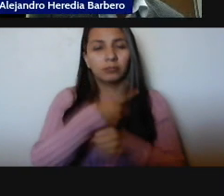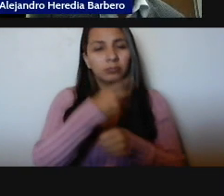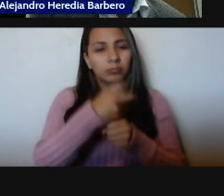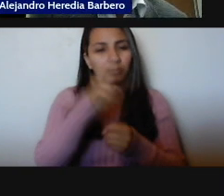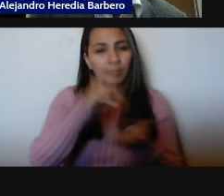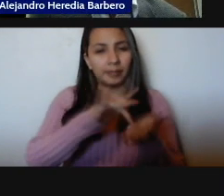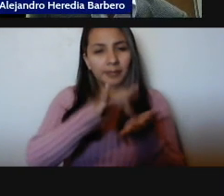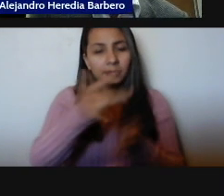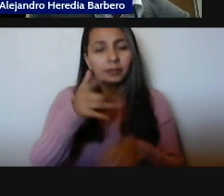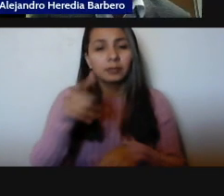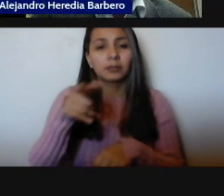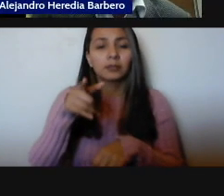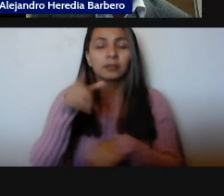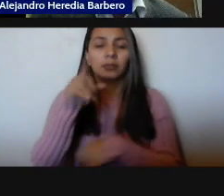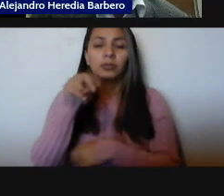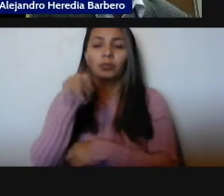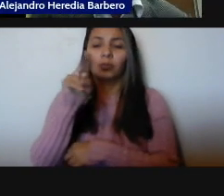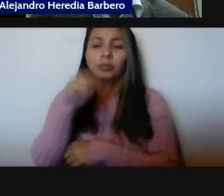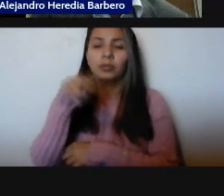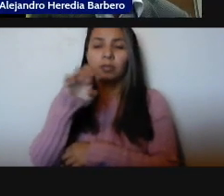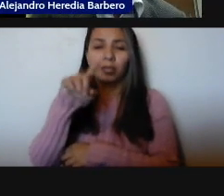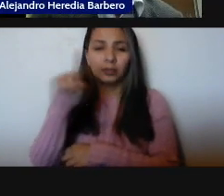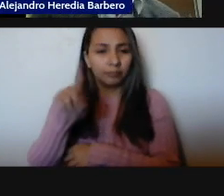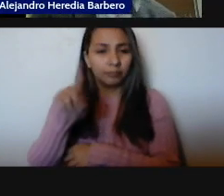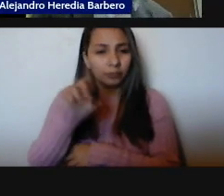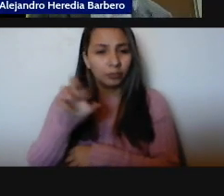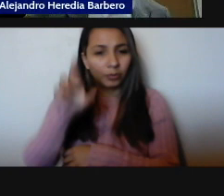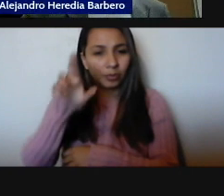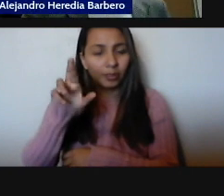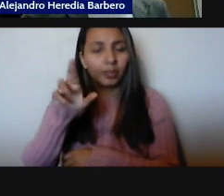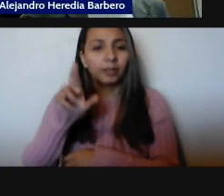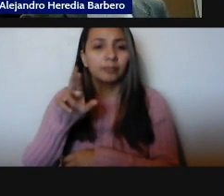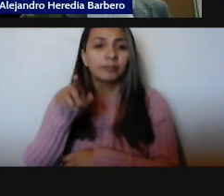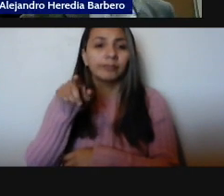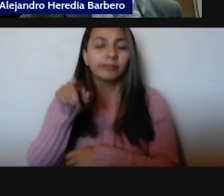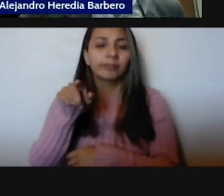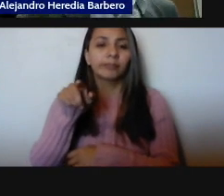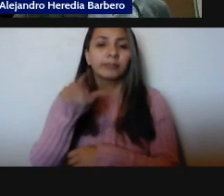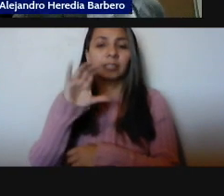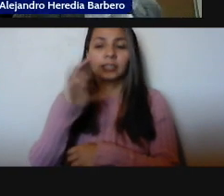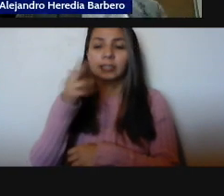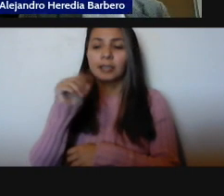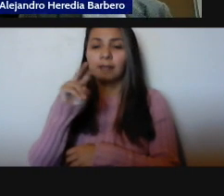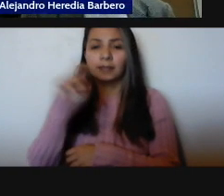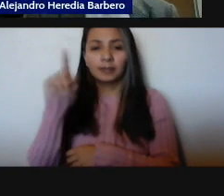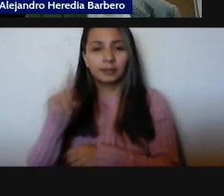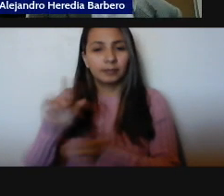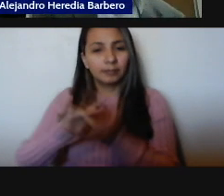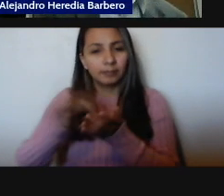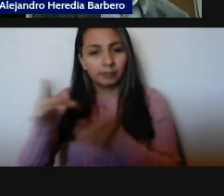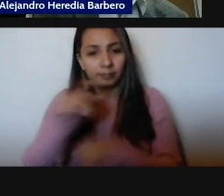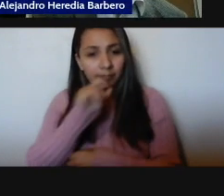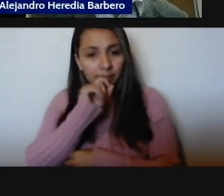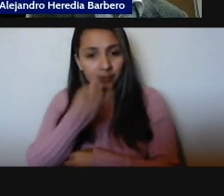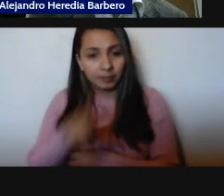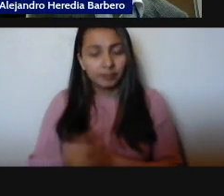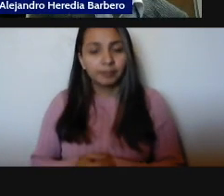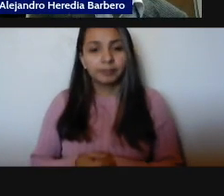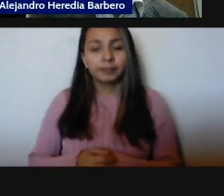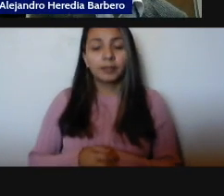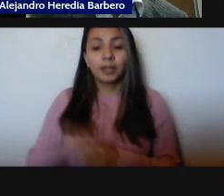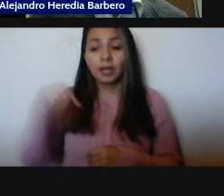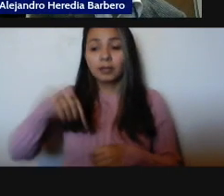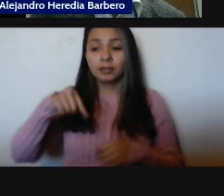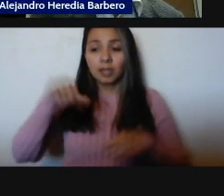a la doctora Núñez y al doctor Miguel Chávez también, por cierto. Y bueno, entonces, lo que nosotros hacemos en